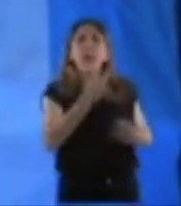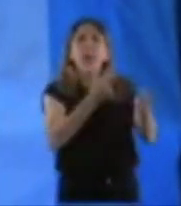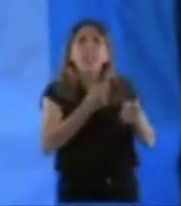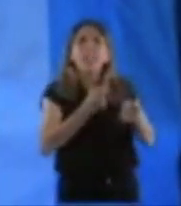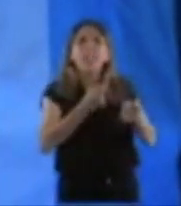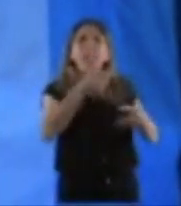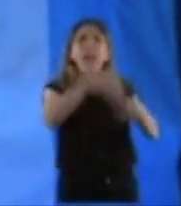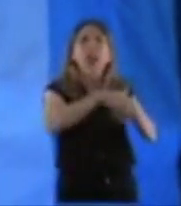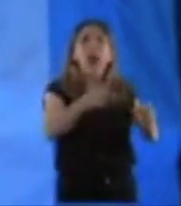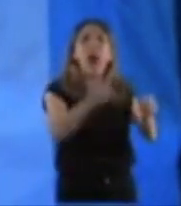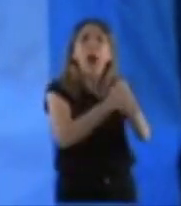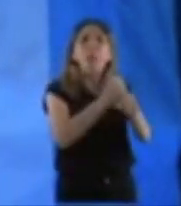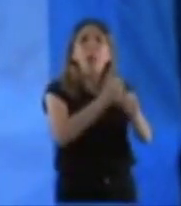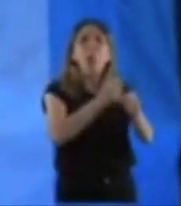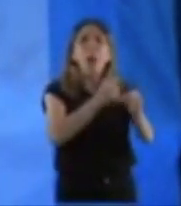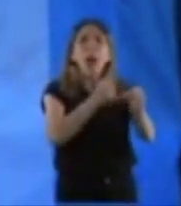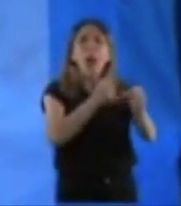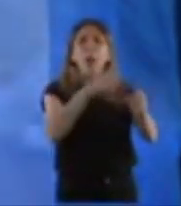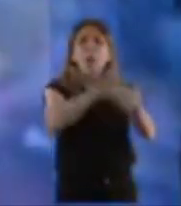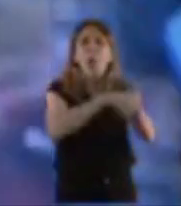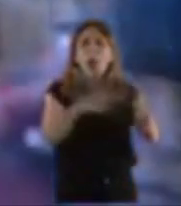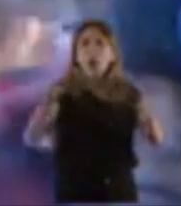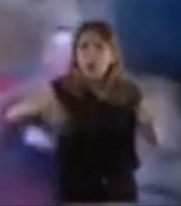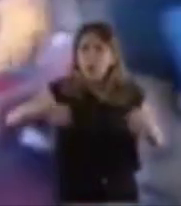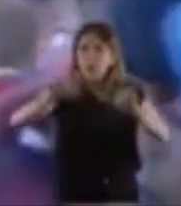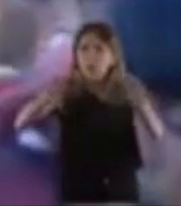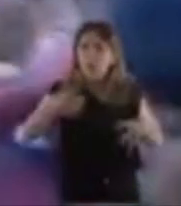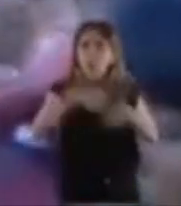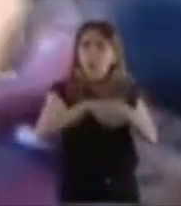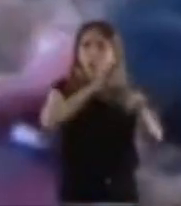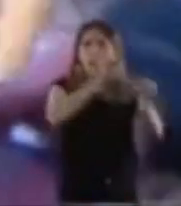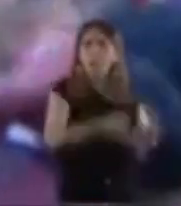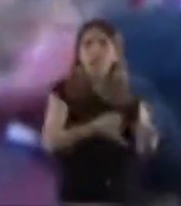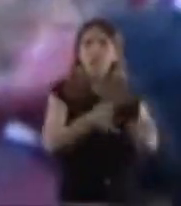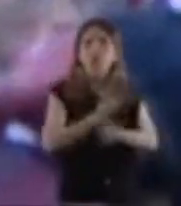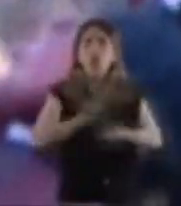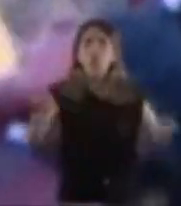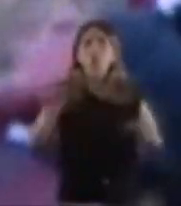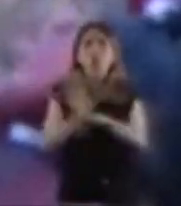no traicionen al pueblo. No podemos entrar en default.